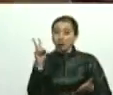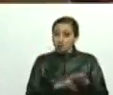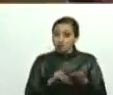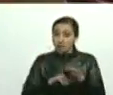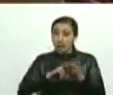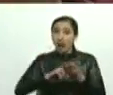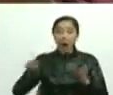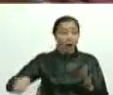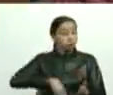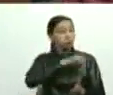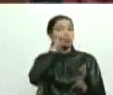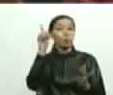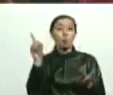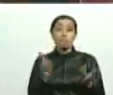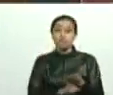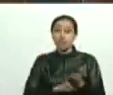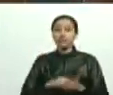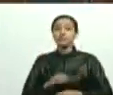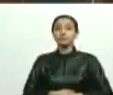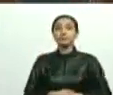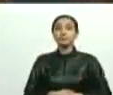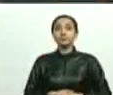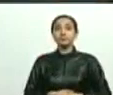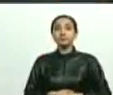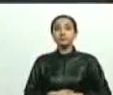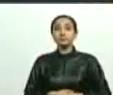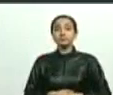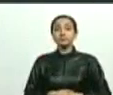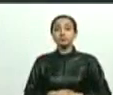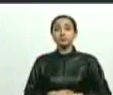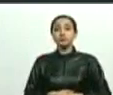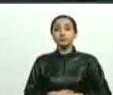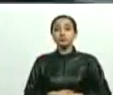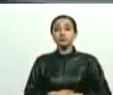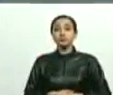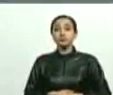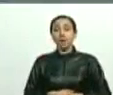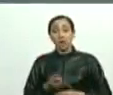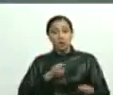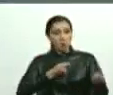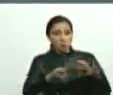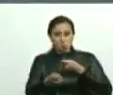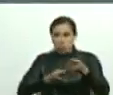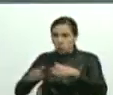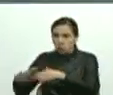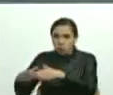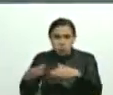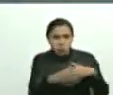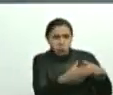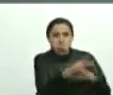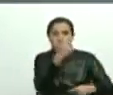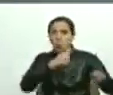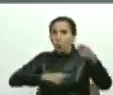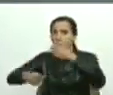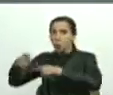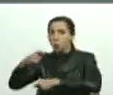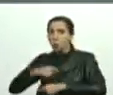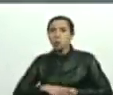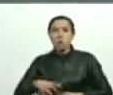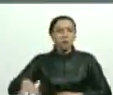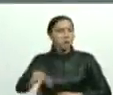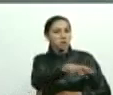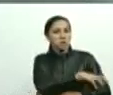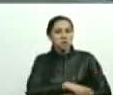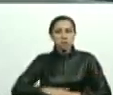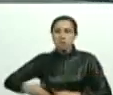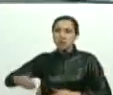absoluta, y que no se van a entregar a ser instrumento de los grupos económicos regionales que dominan